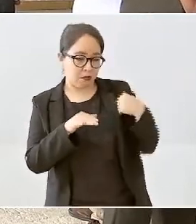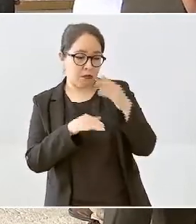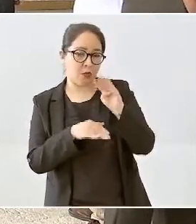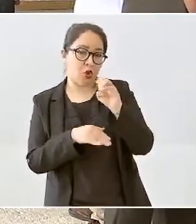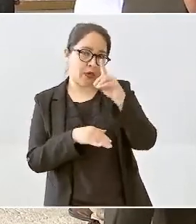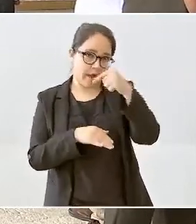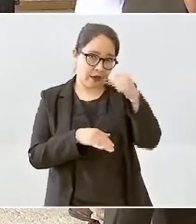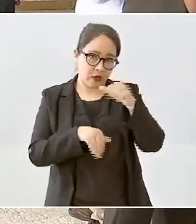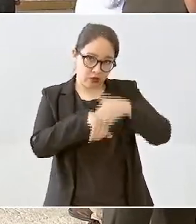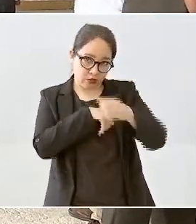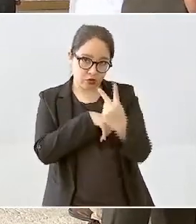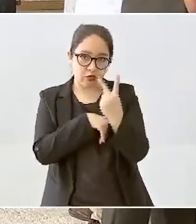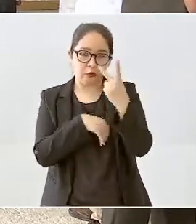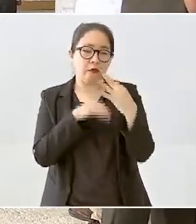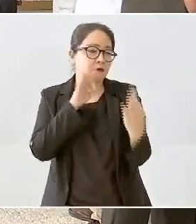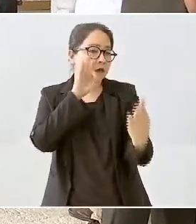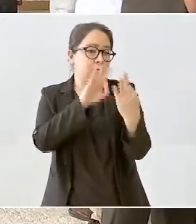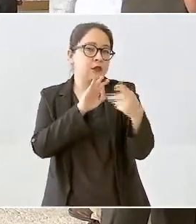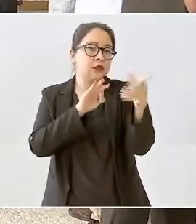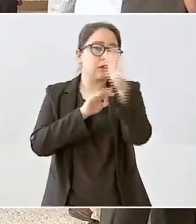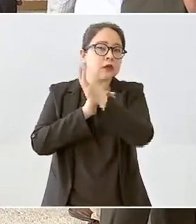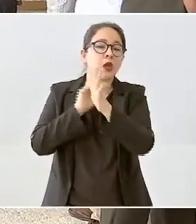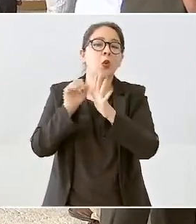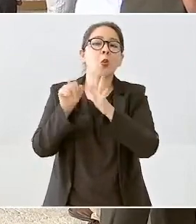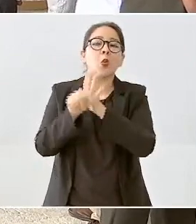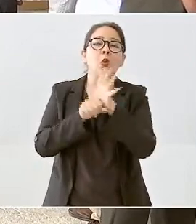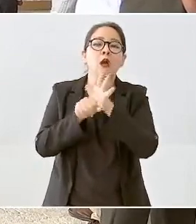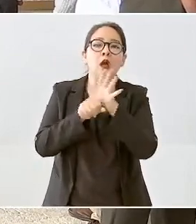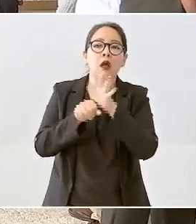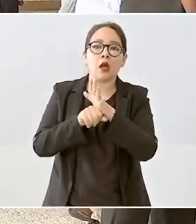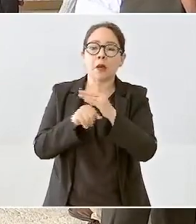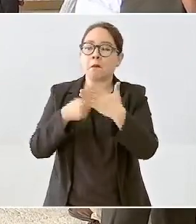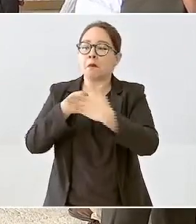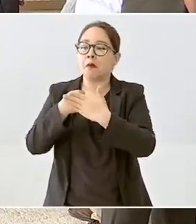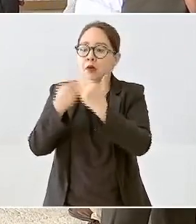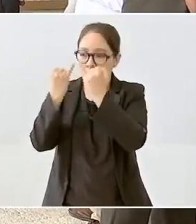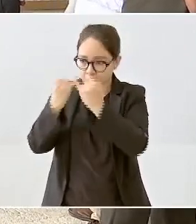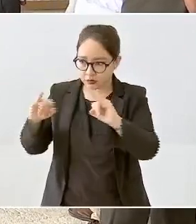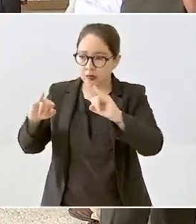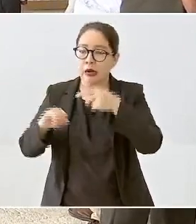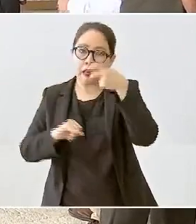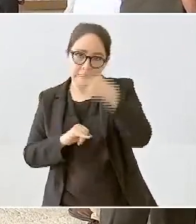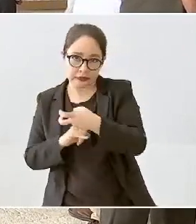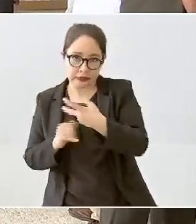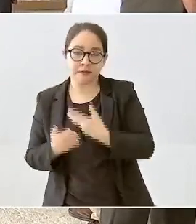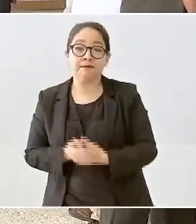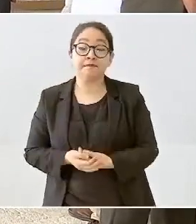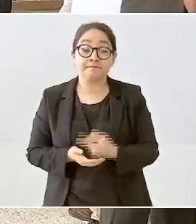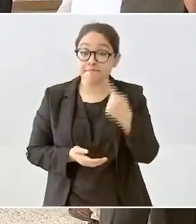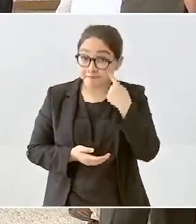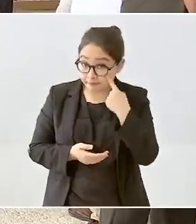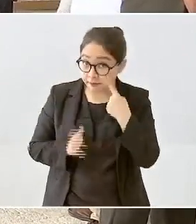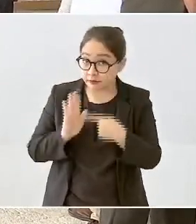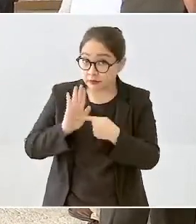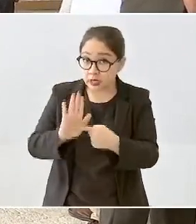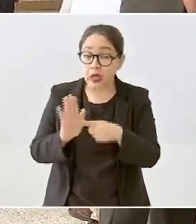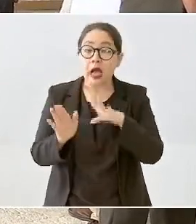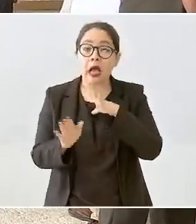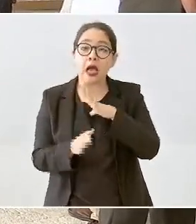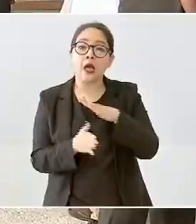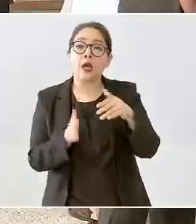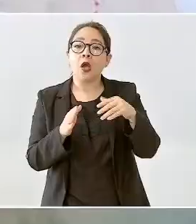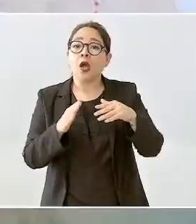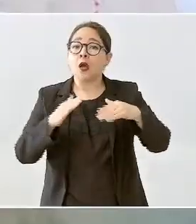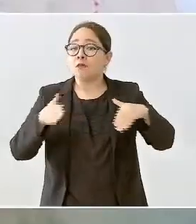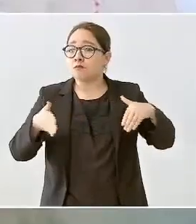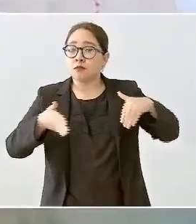El frente de ese muelle que ve usted del lado derecho, que es el que nos va a hacer favor de inaugurar, es este. Y como usted puede ver, tenemos el puerto de Coatzacoalcos, que es